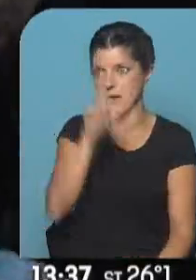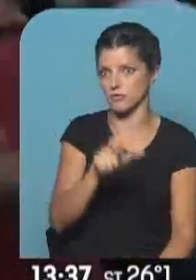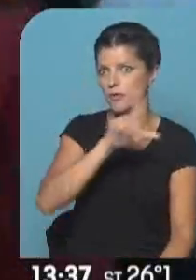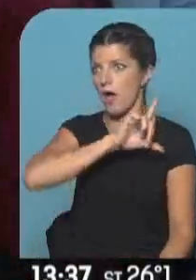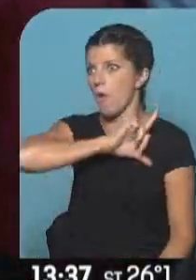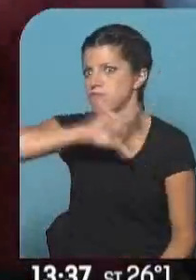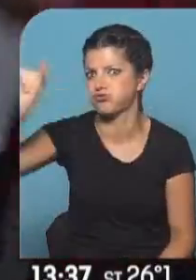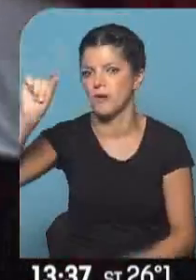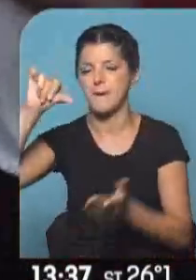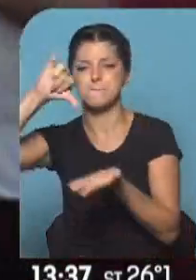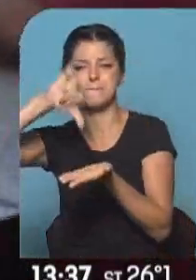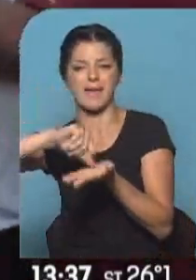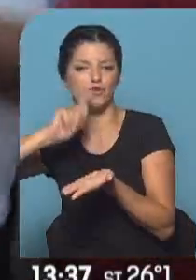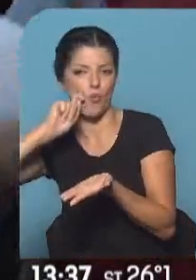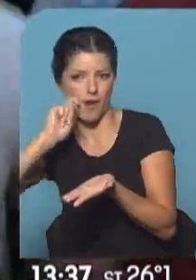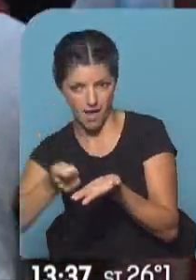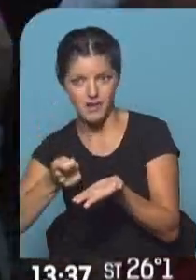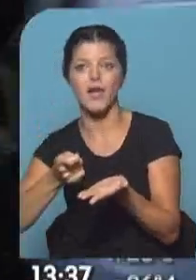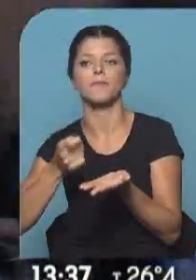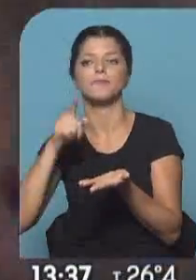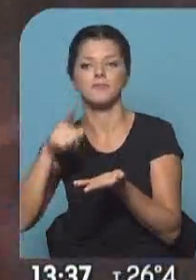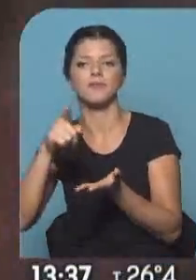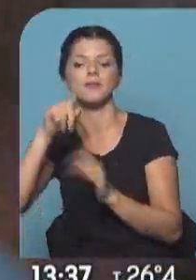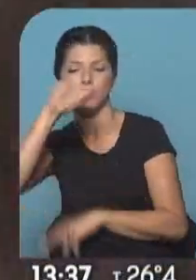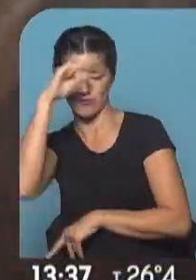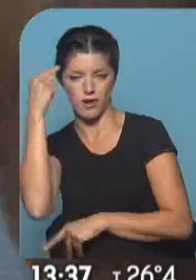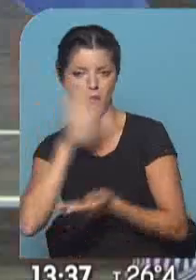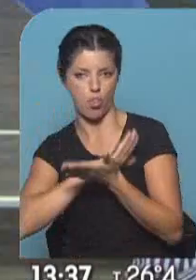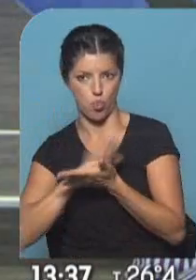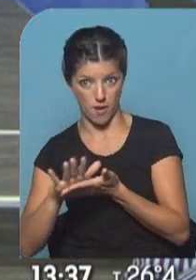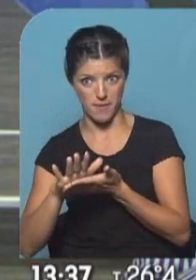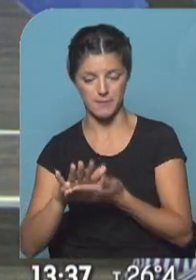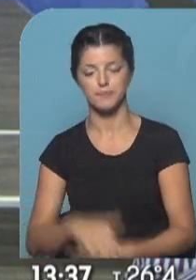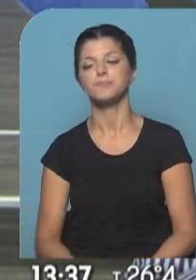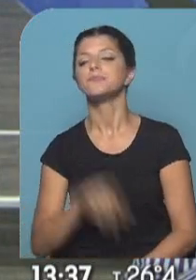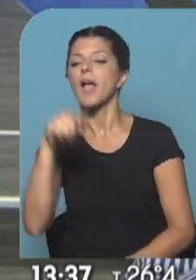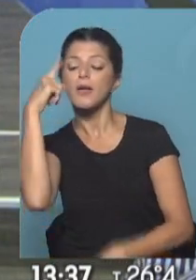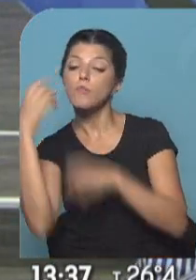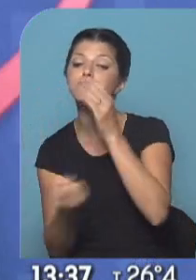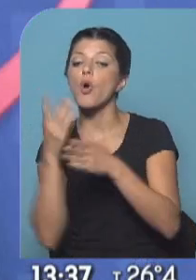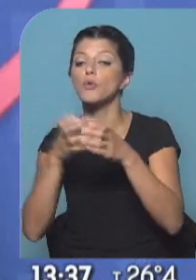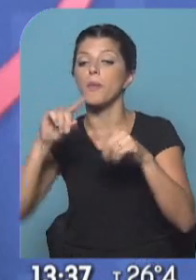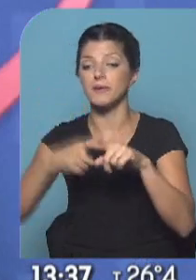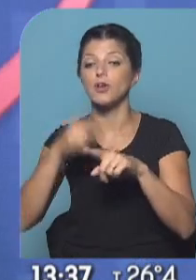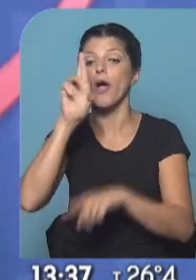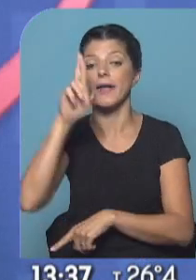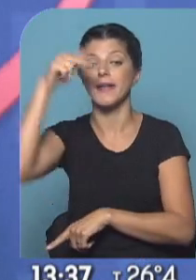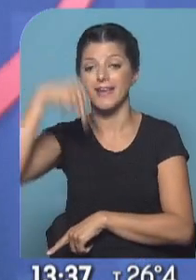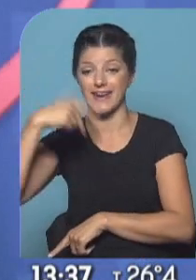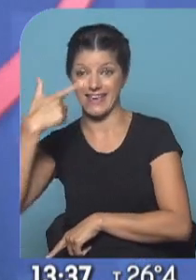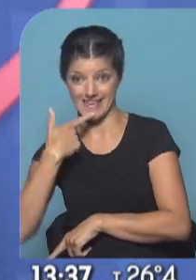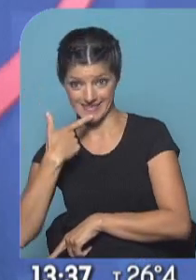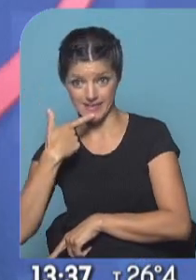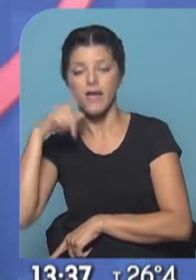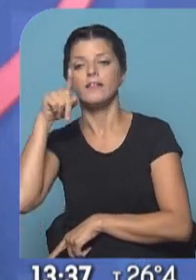en Ucrania y adoptó esa nacionalidad, iniciando una nueva carrera política. Fundó allí el partido RNC, Movimiento de las